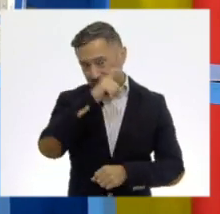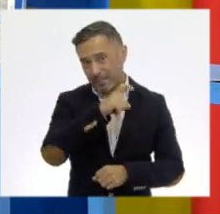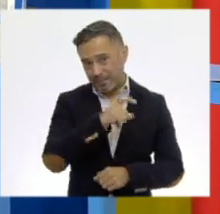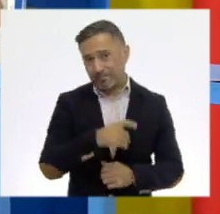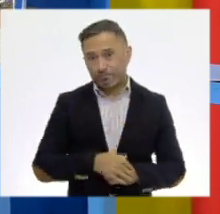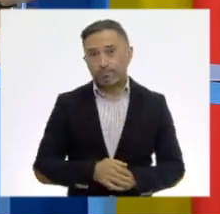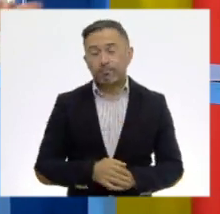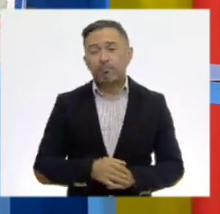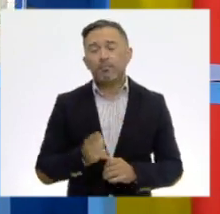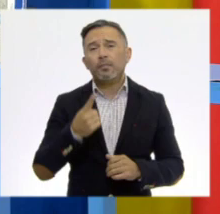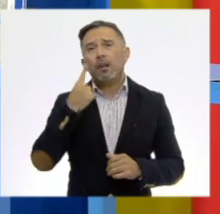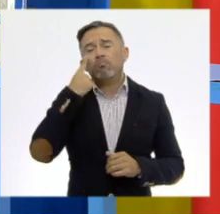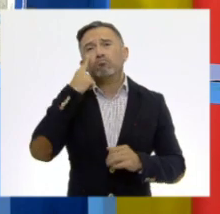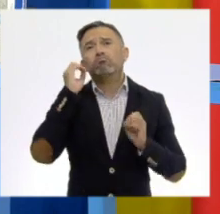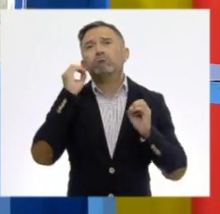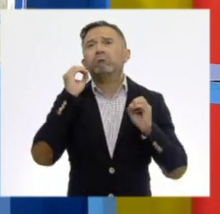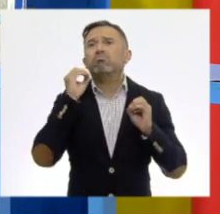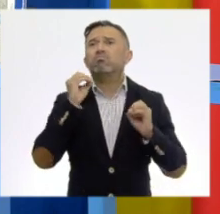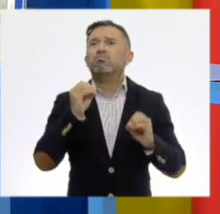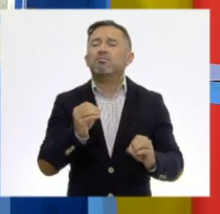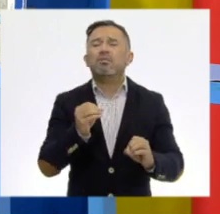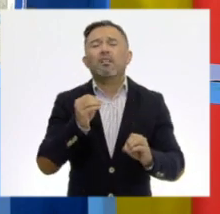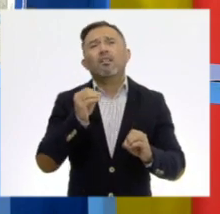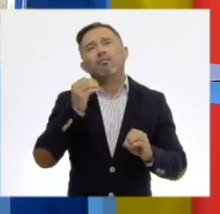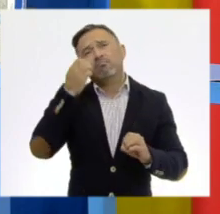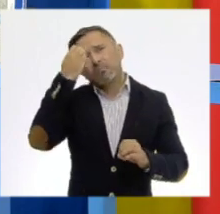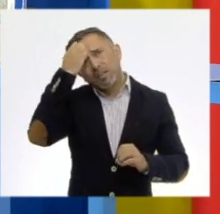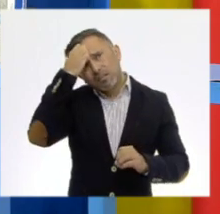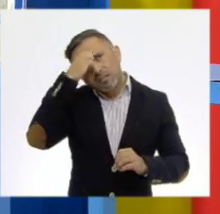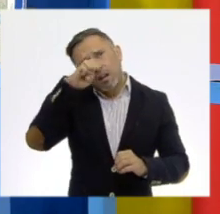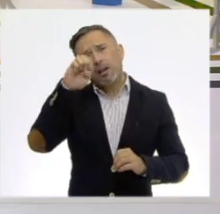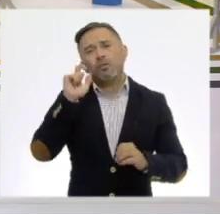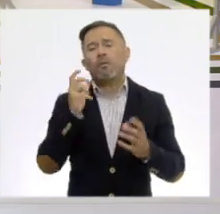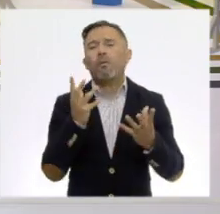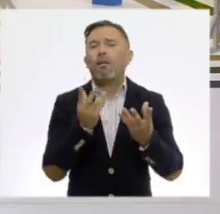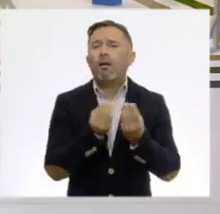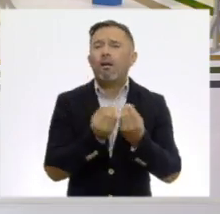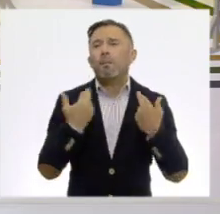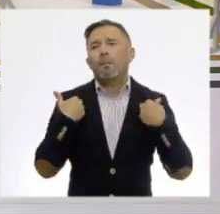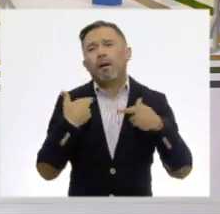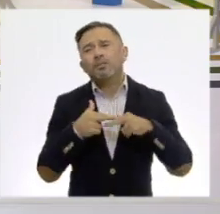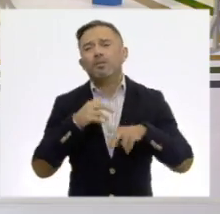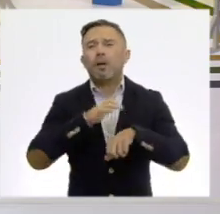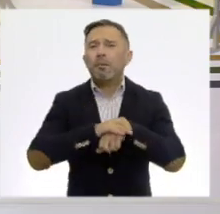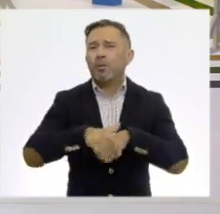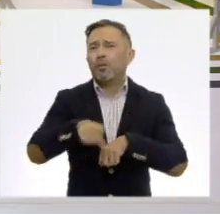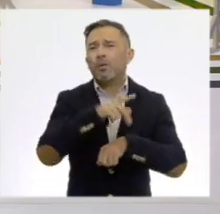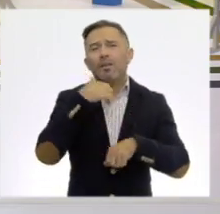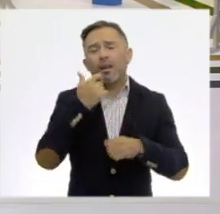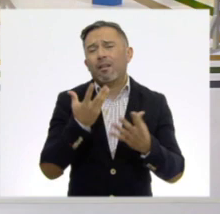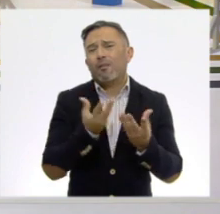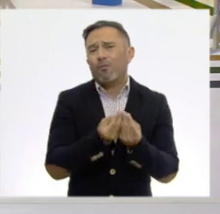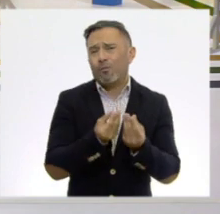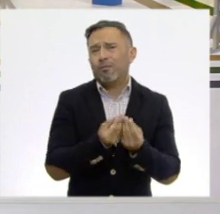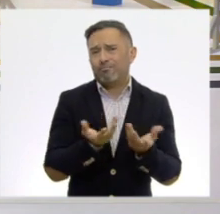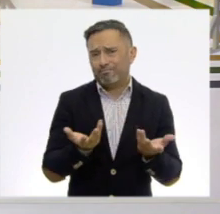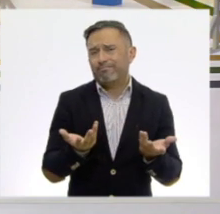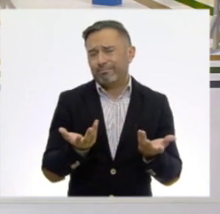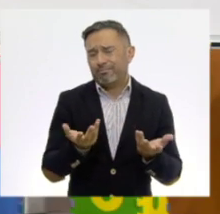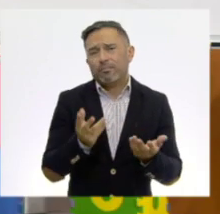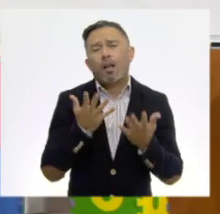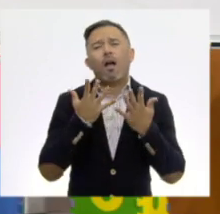ya regresar y ya convivir con todas esas personas, pero también estamos disfrutando de algunas